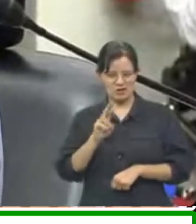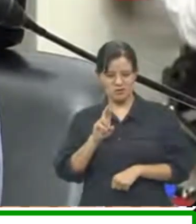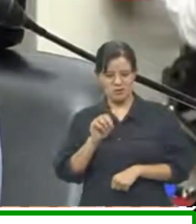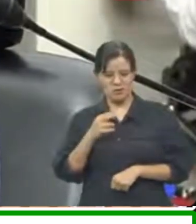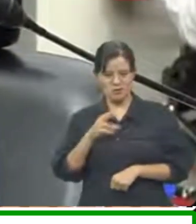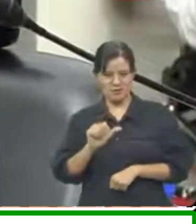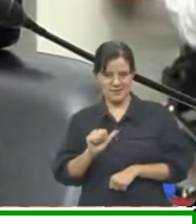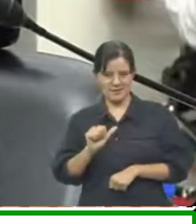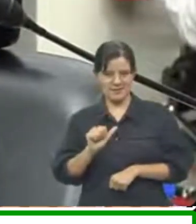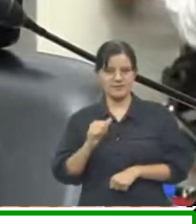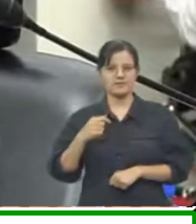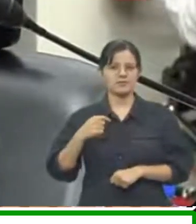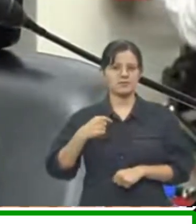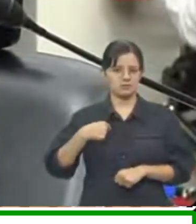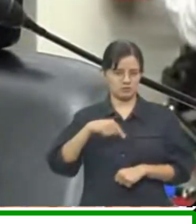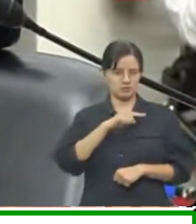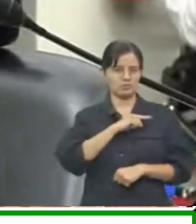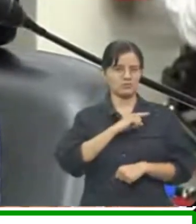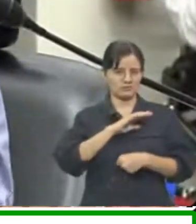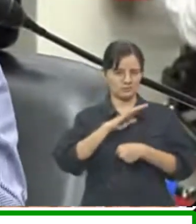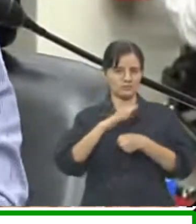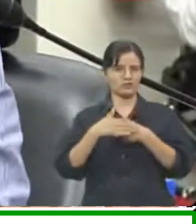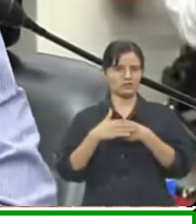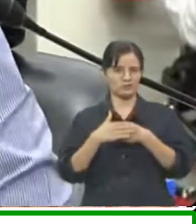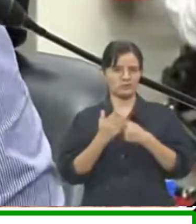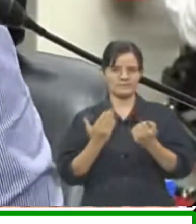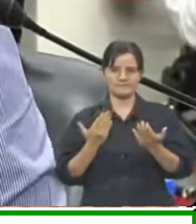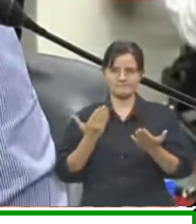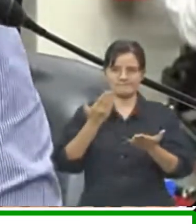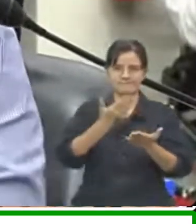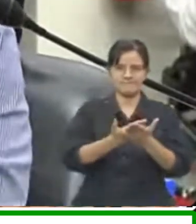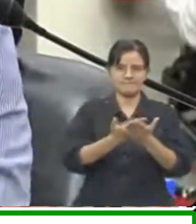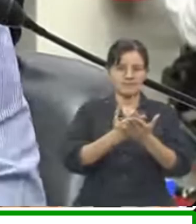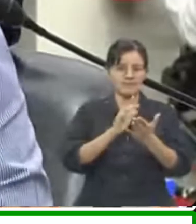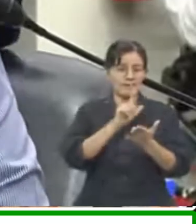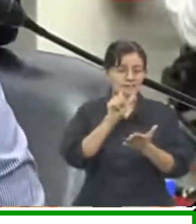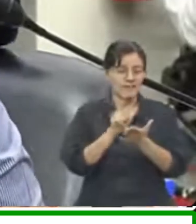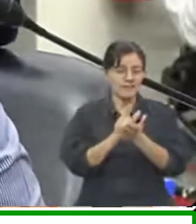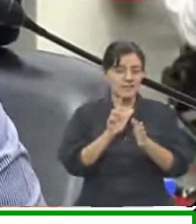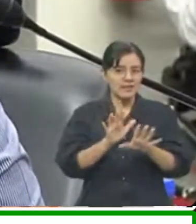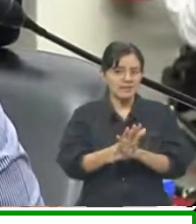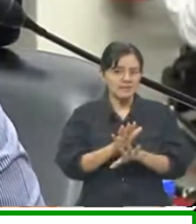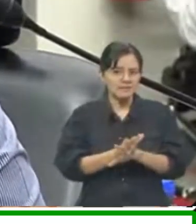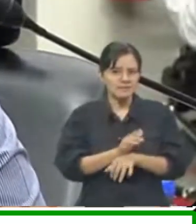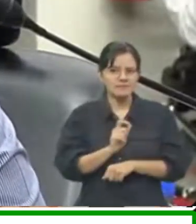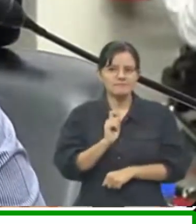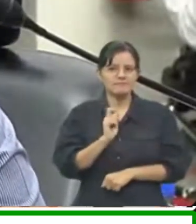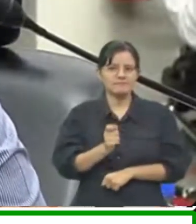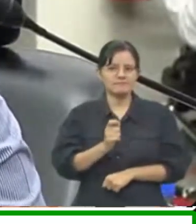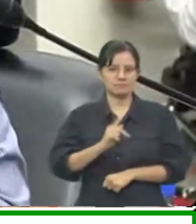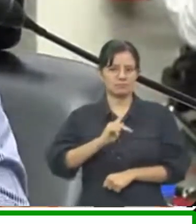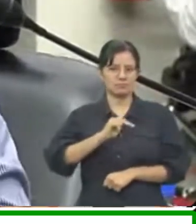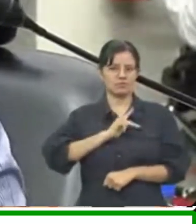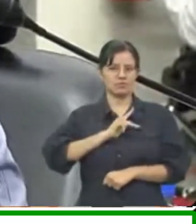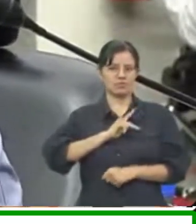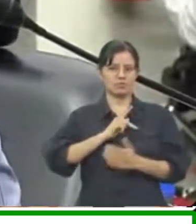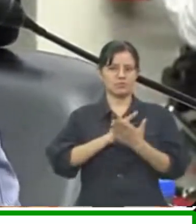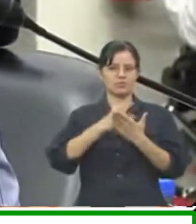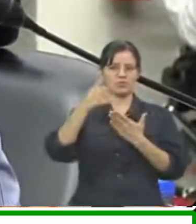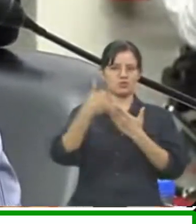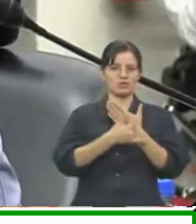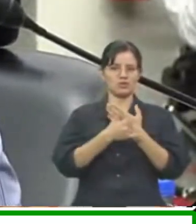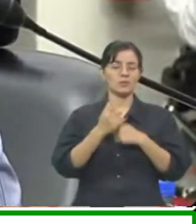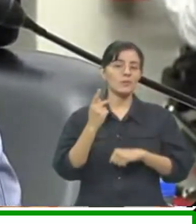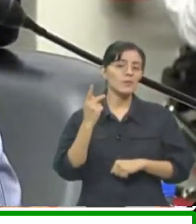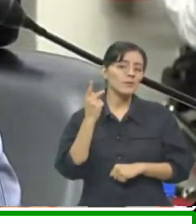impulsamos o impulsaremos ciertas reformas, tienen que ver con nuestra plataforma política, que la gente votó.